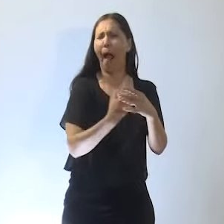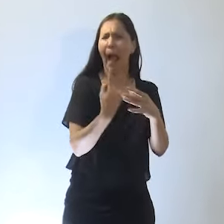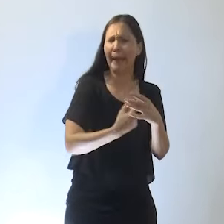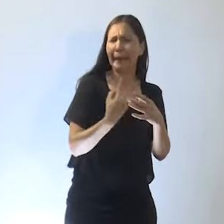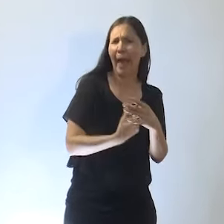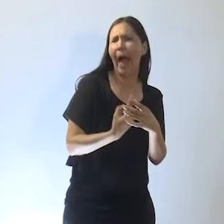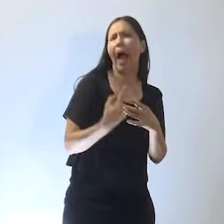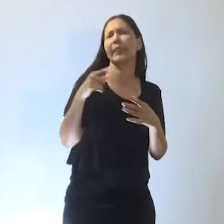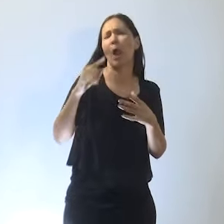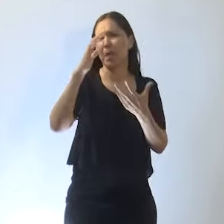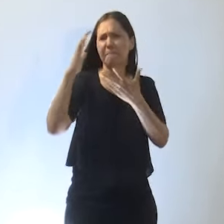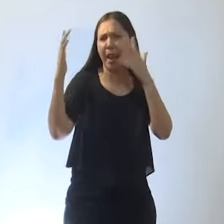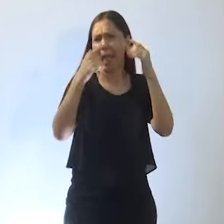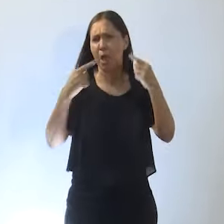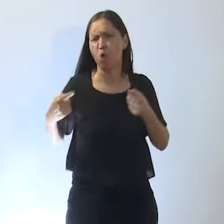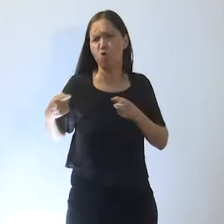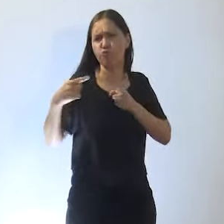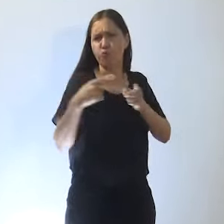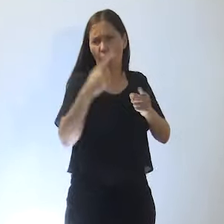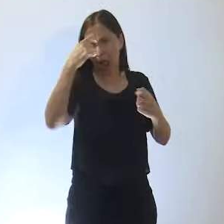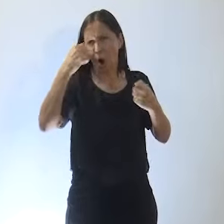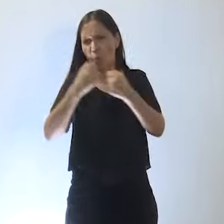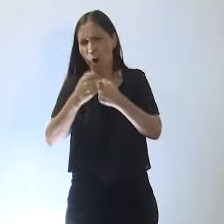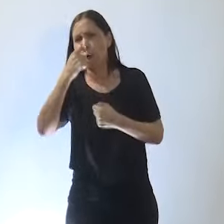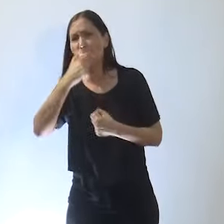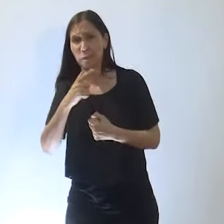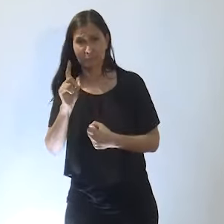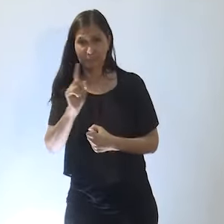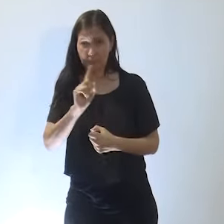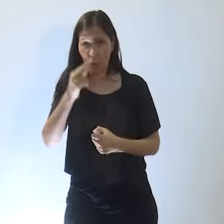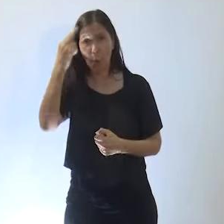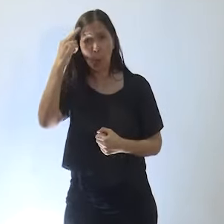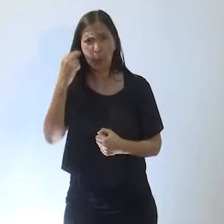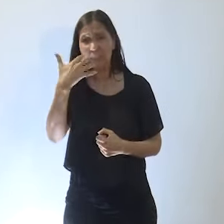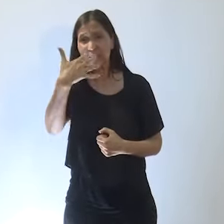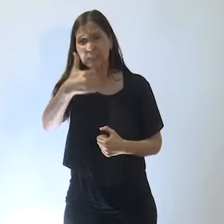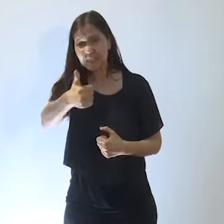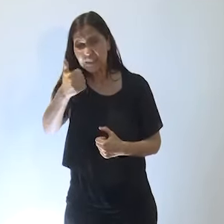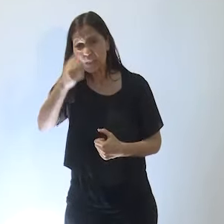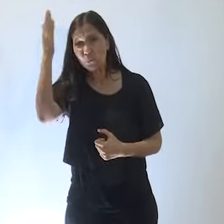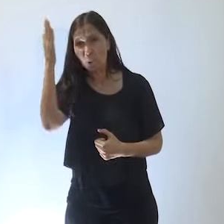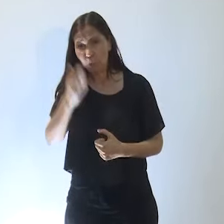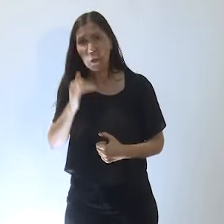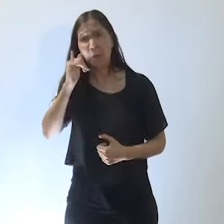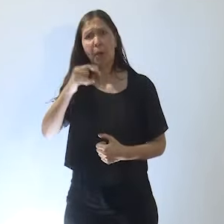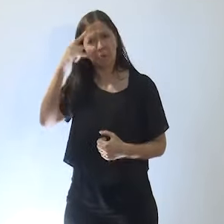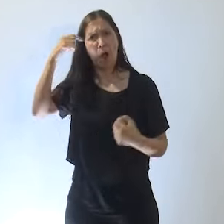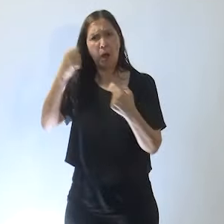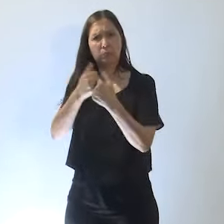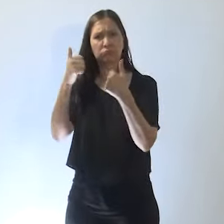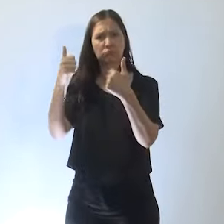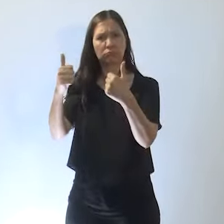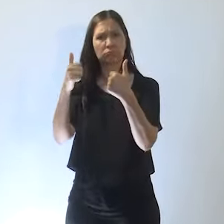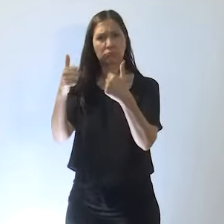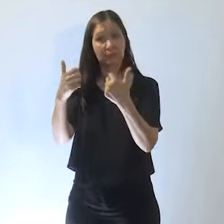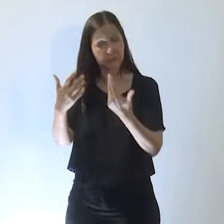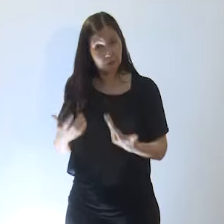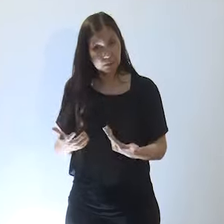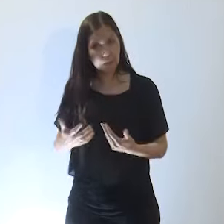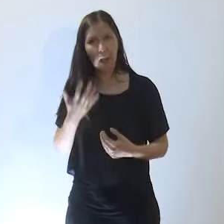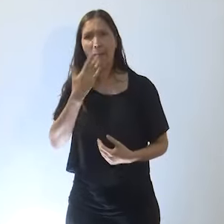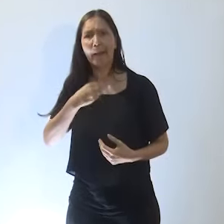de mile van a estar en contra del acuerdo con macri no 996 dijo fantástico el acuerdo o le encantaba o le